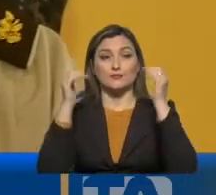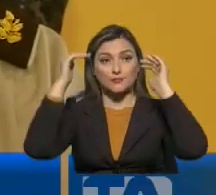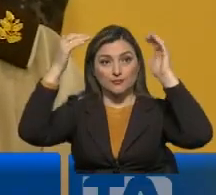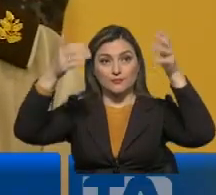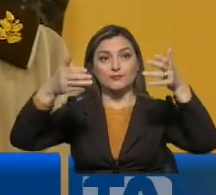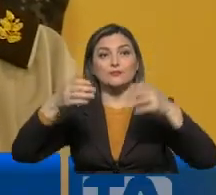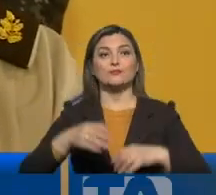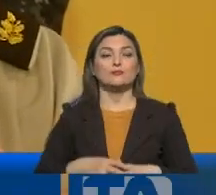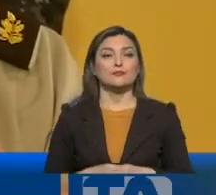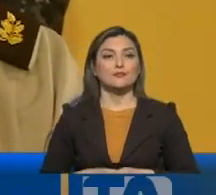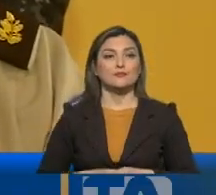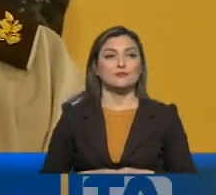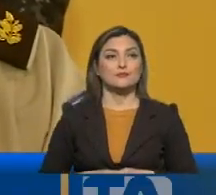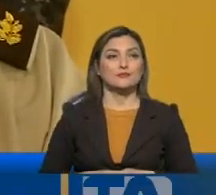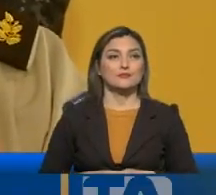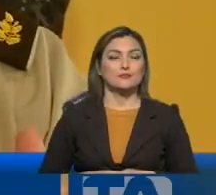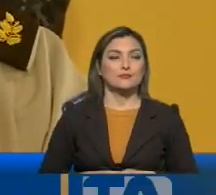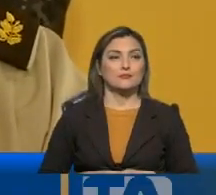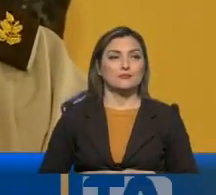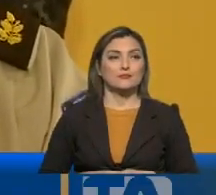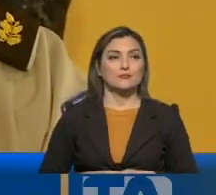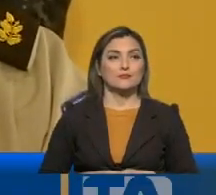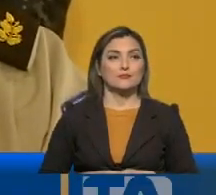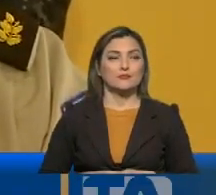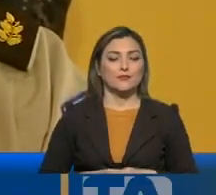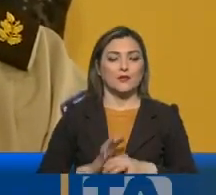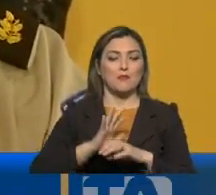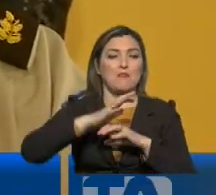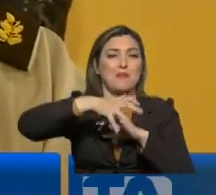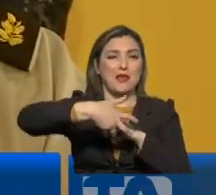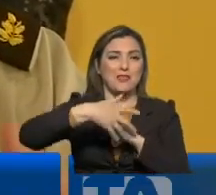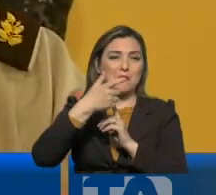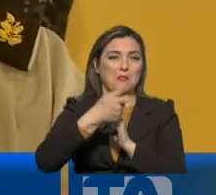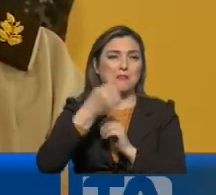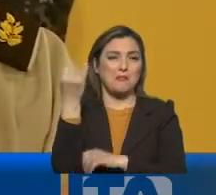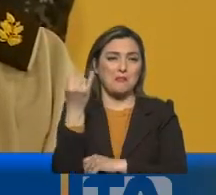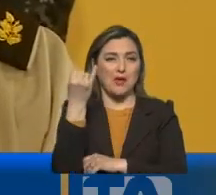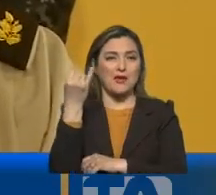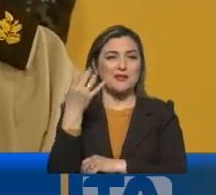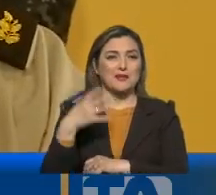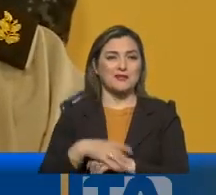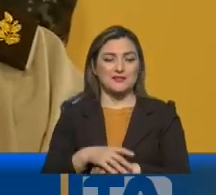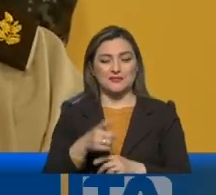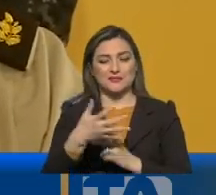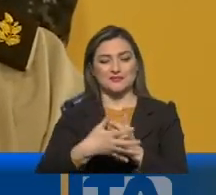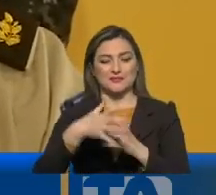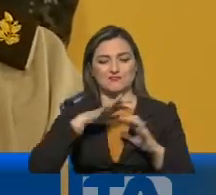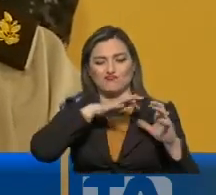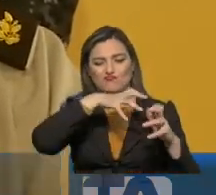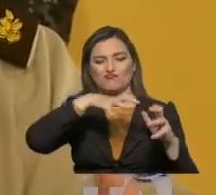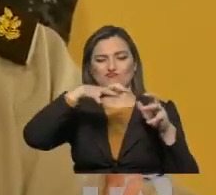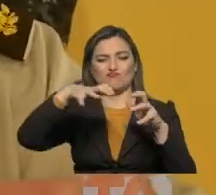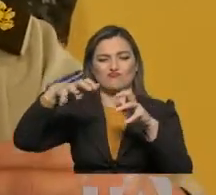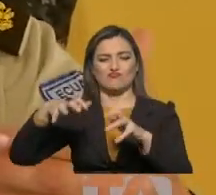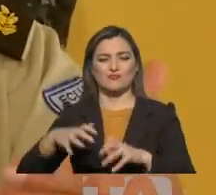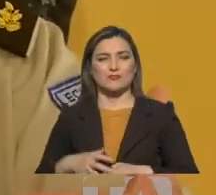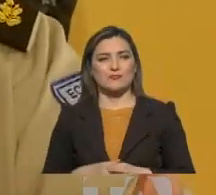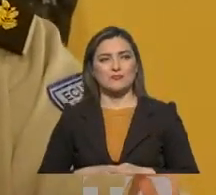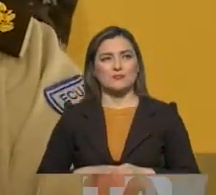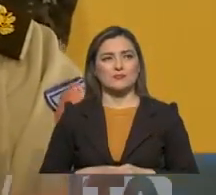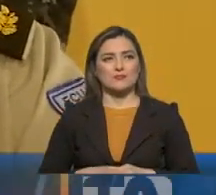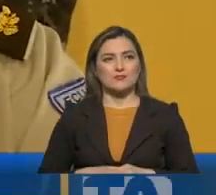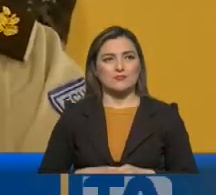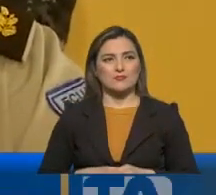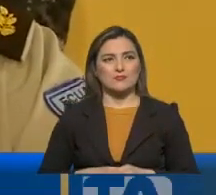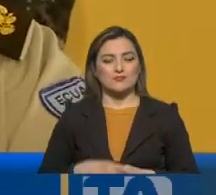uno portando una gran cantidad de racimos de plátano verde de cordial manifestar una cubierta de una